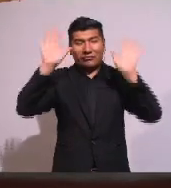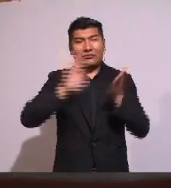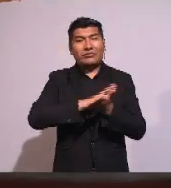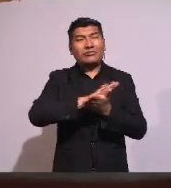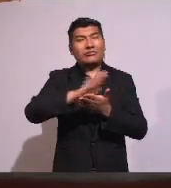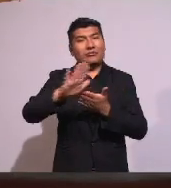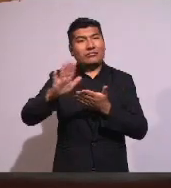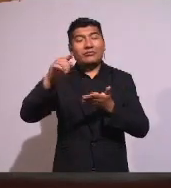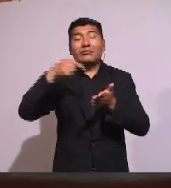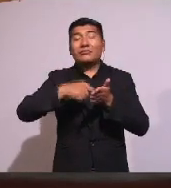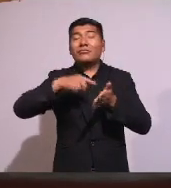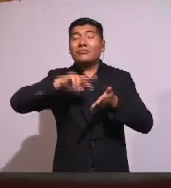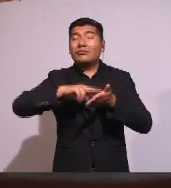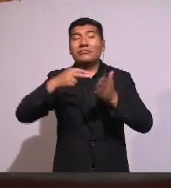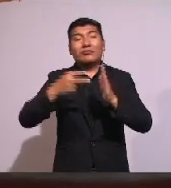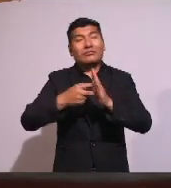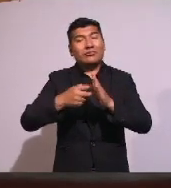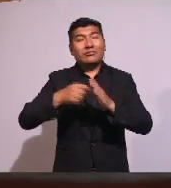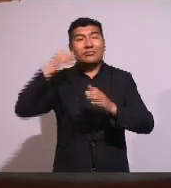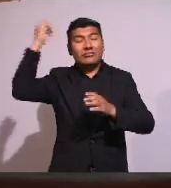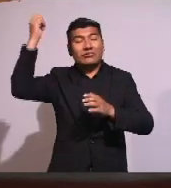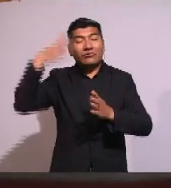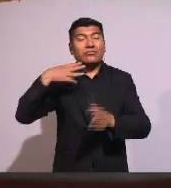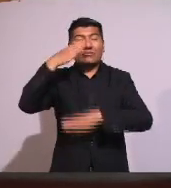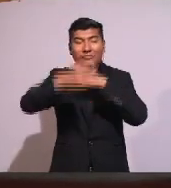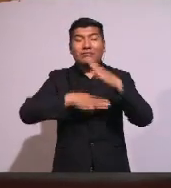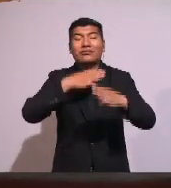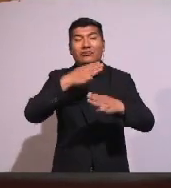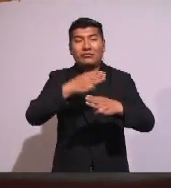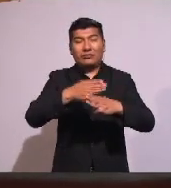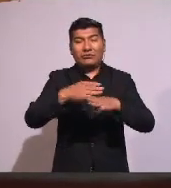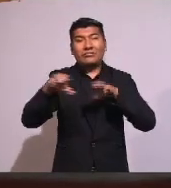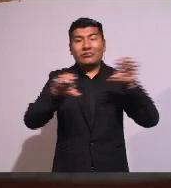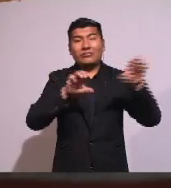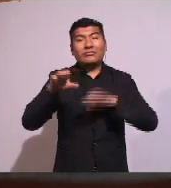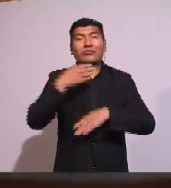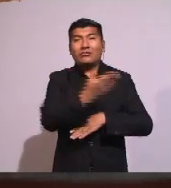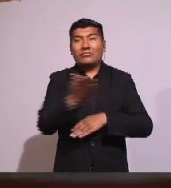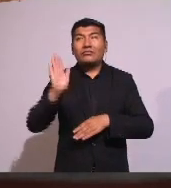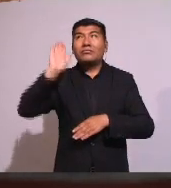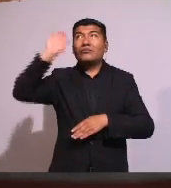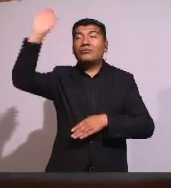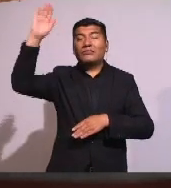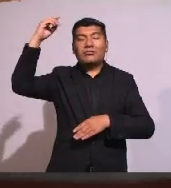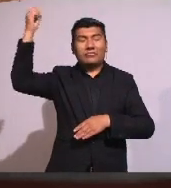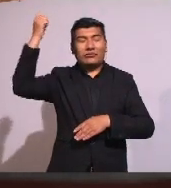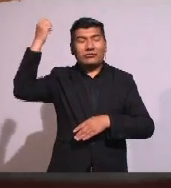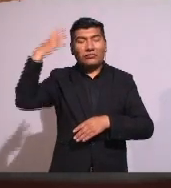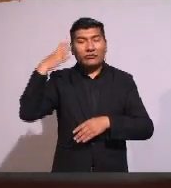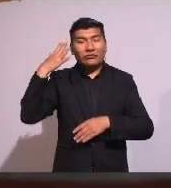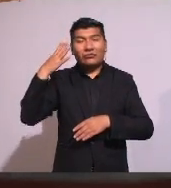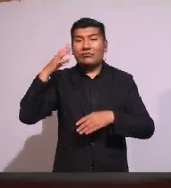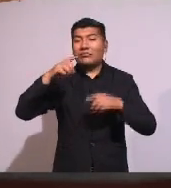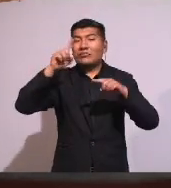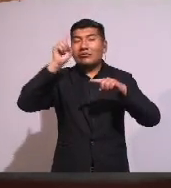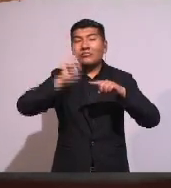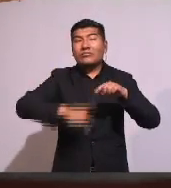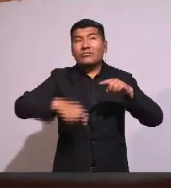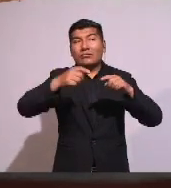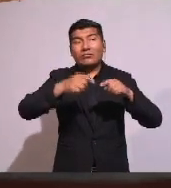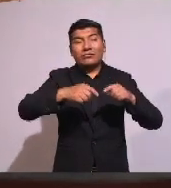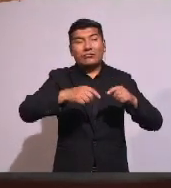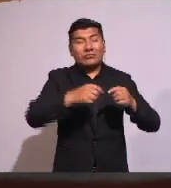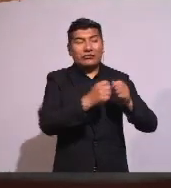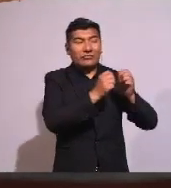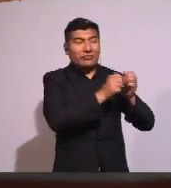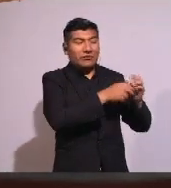Eso es lo que significa ser luz del mundo y hacer las obras de la luz. No podemos salirnos